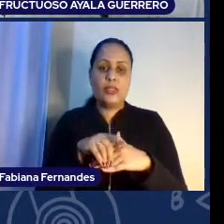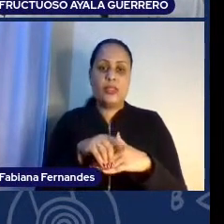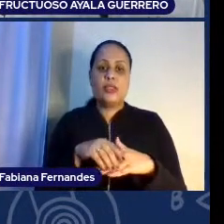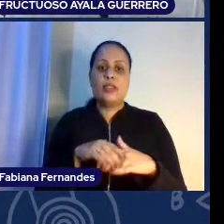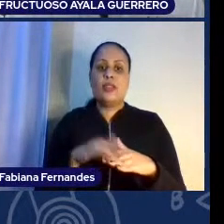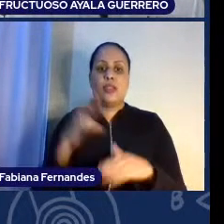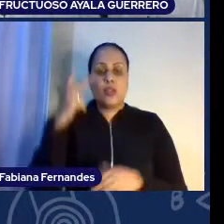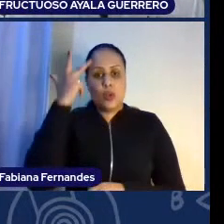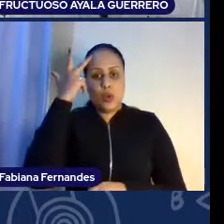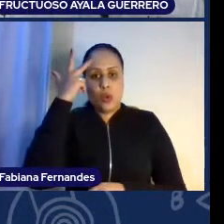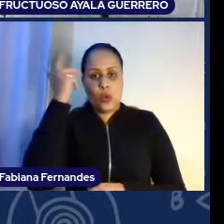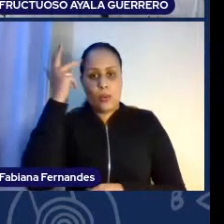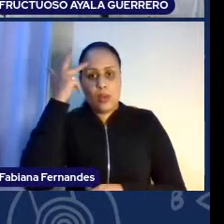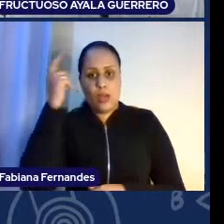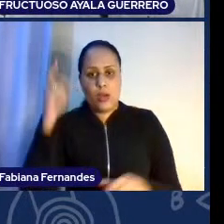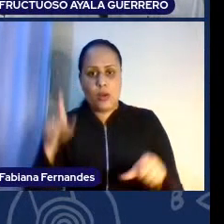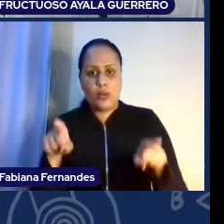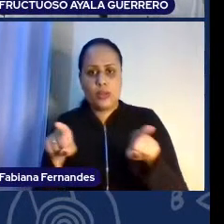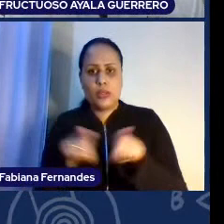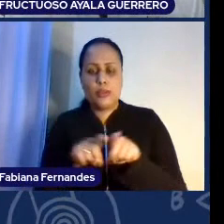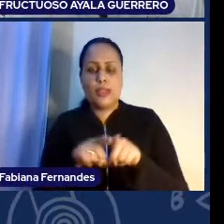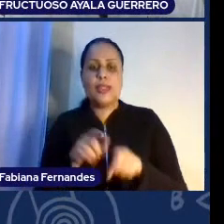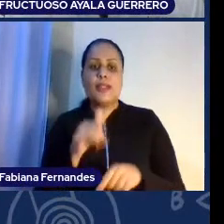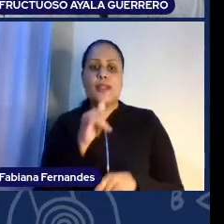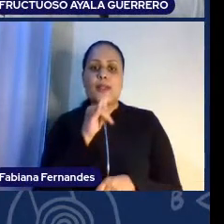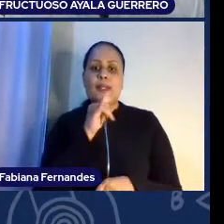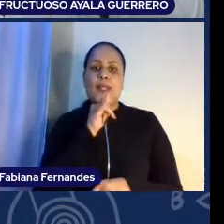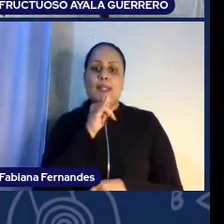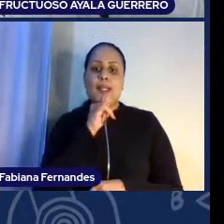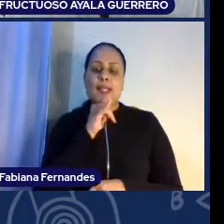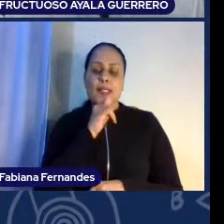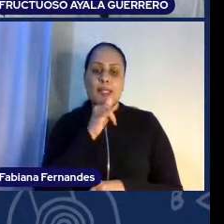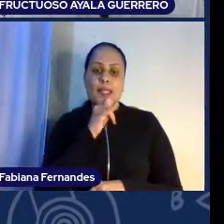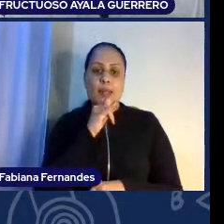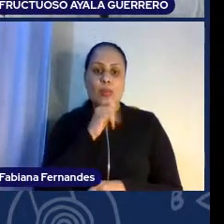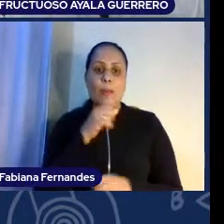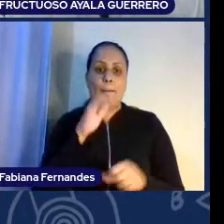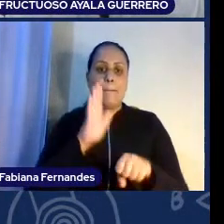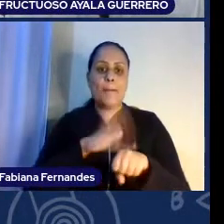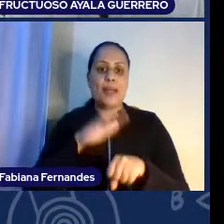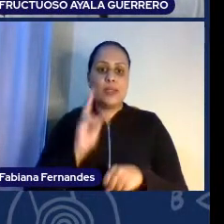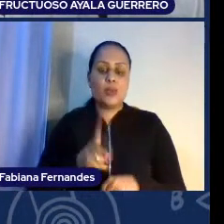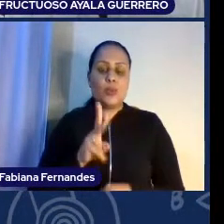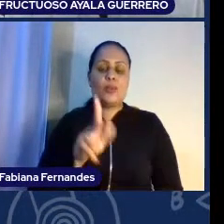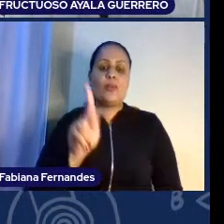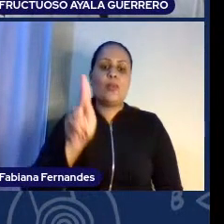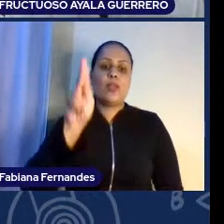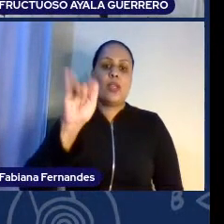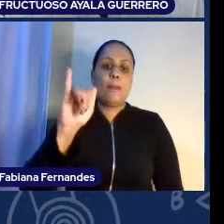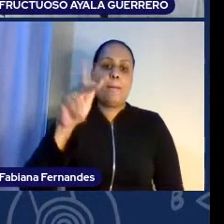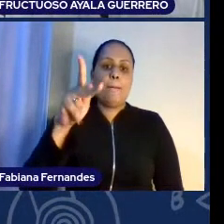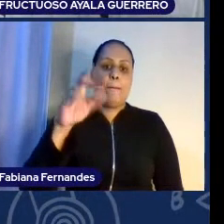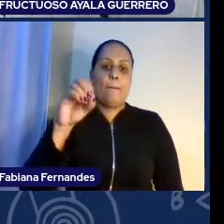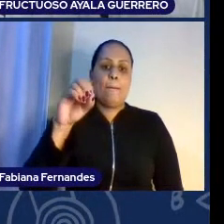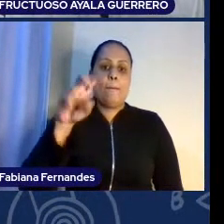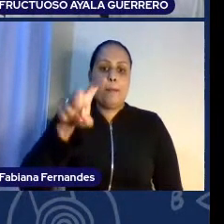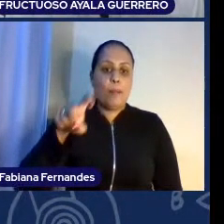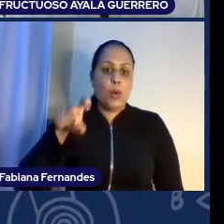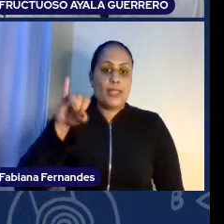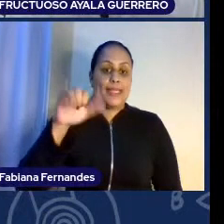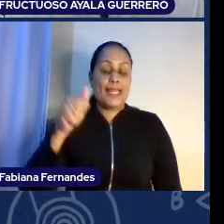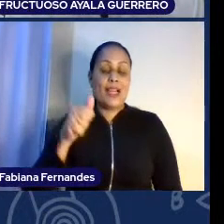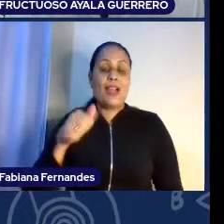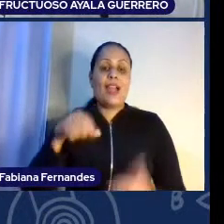cerebro. Por ejemplo, uno de los más frecuentes es la hipoxia. La falta de oxígeno